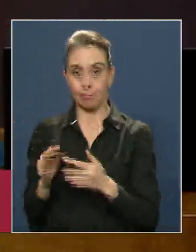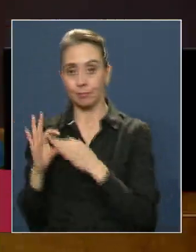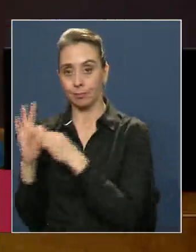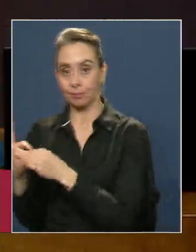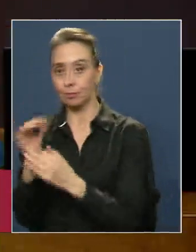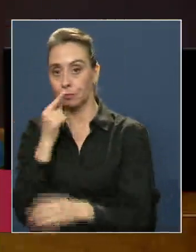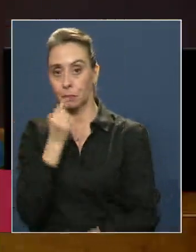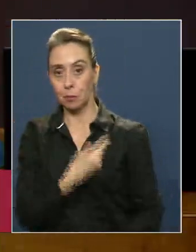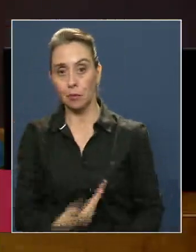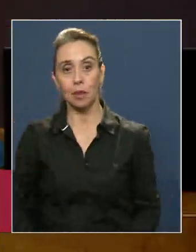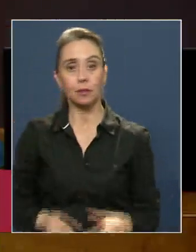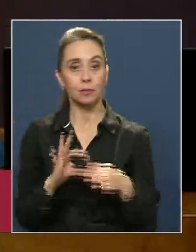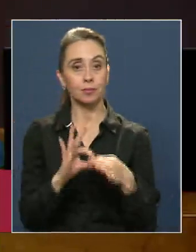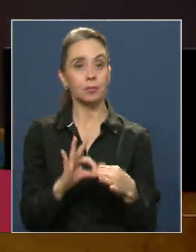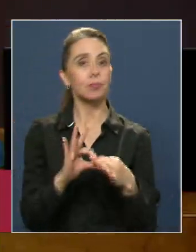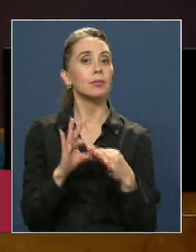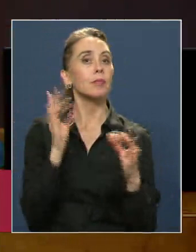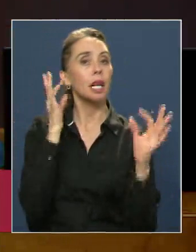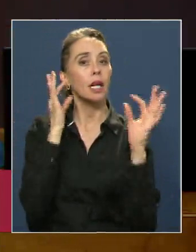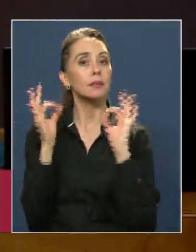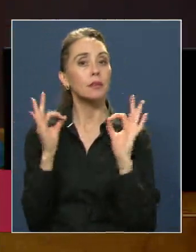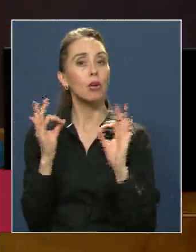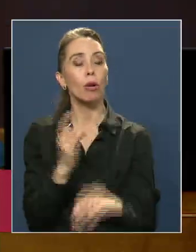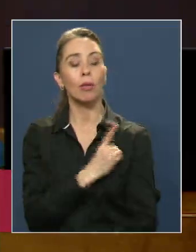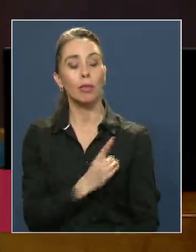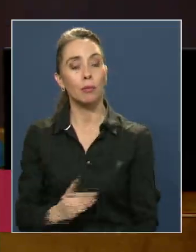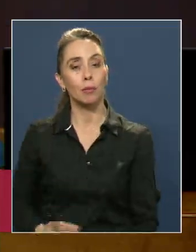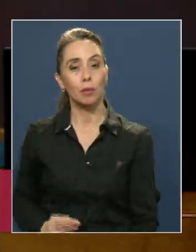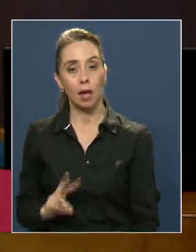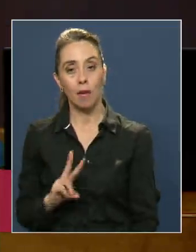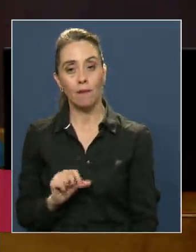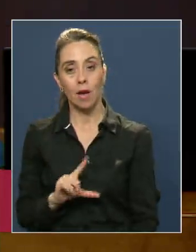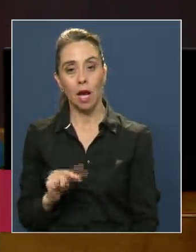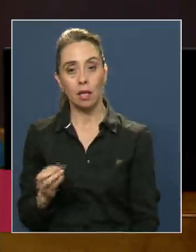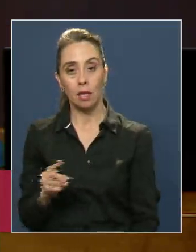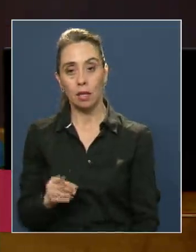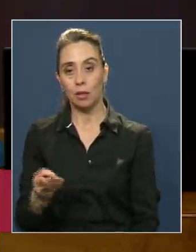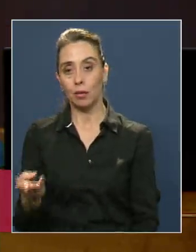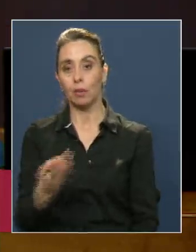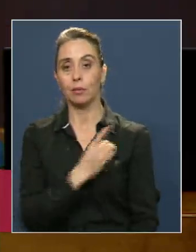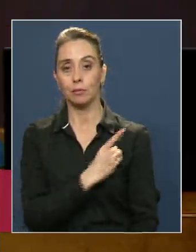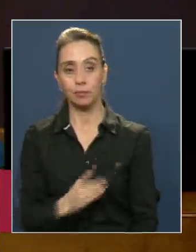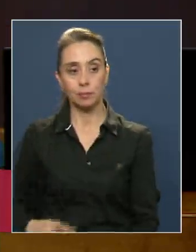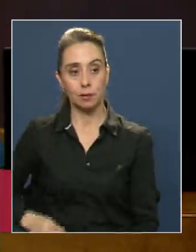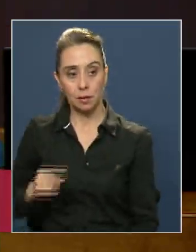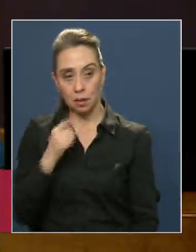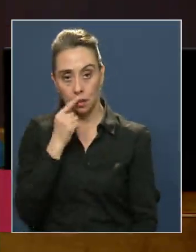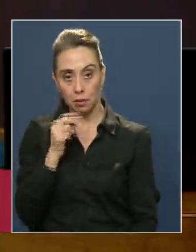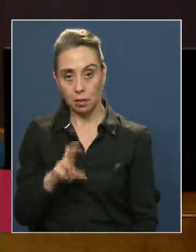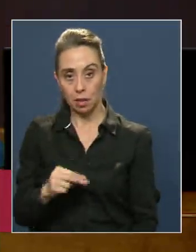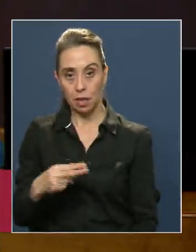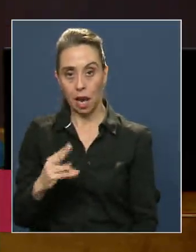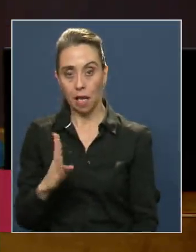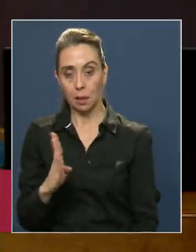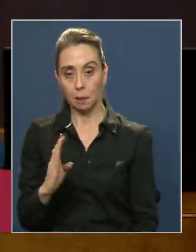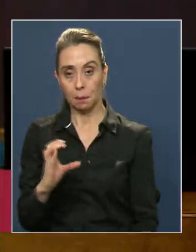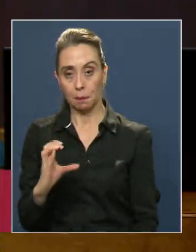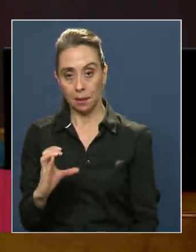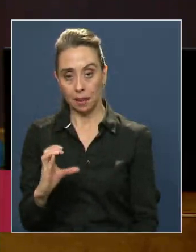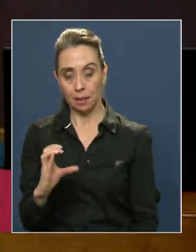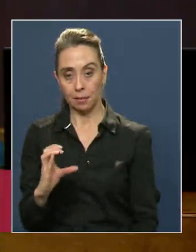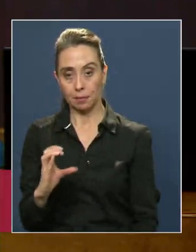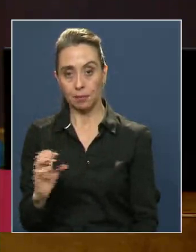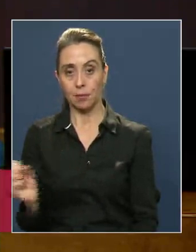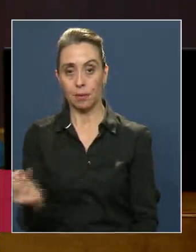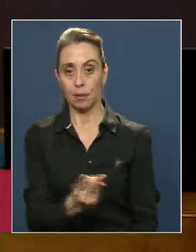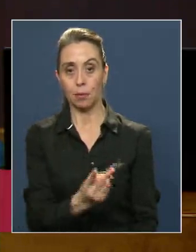Gracias, señora diputada, doña Camila Vallejo. Le ofrezco la palabra al honorable diputado don Jorge Hernández Chifferli y a continuación